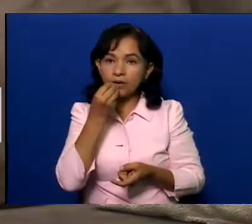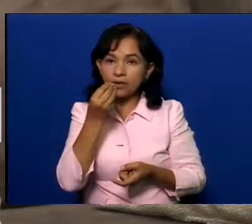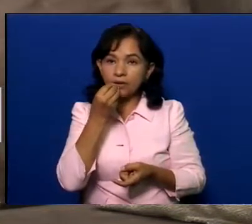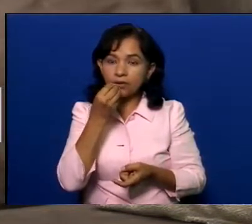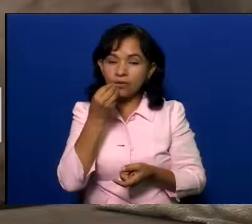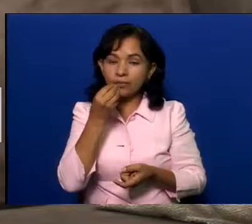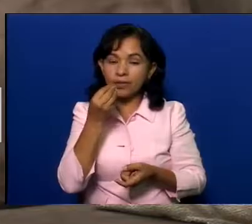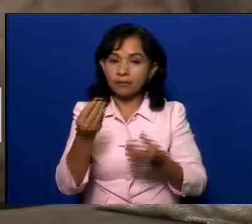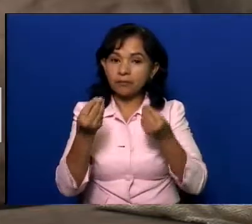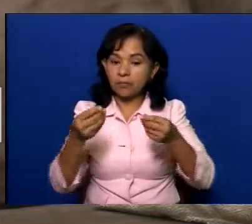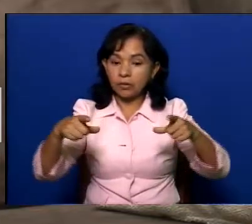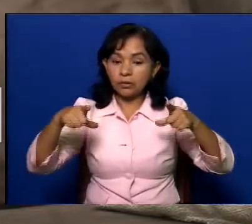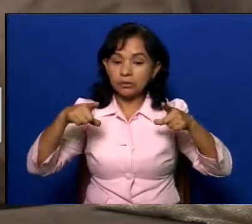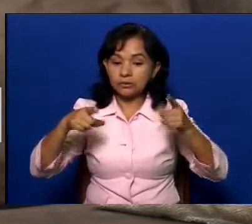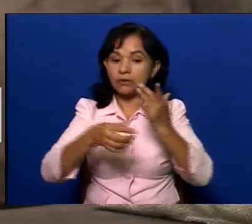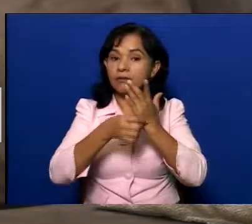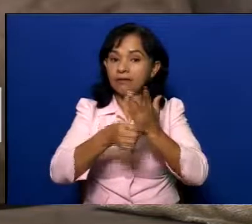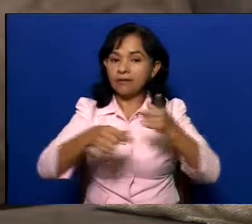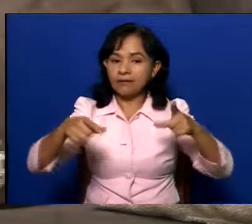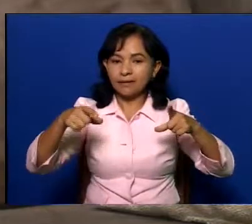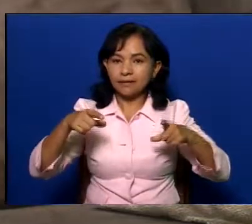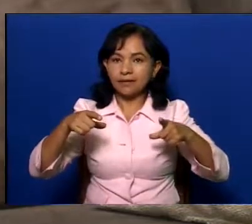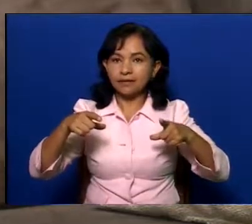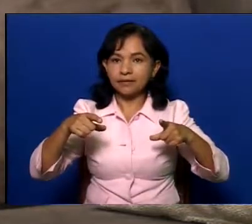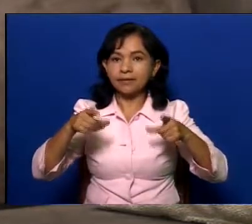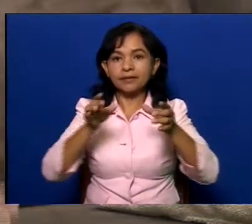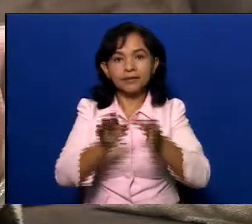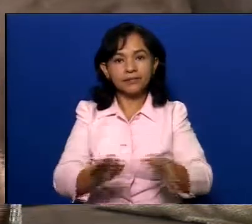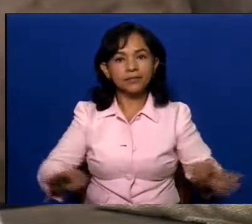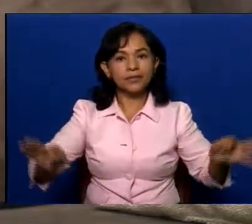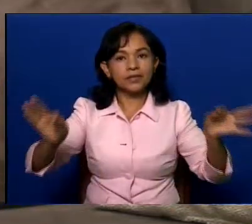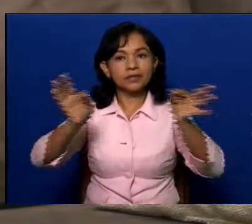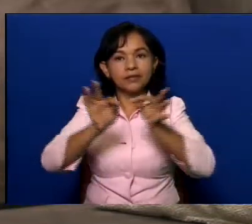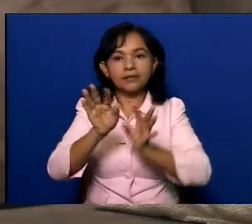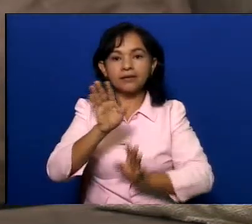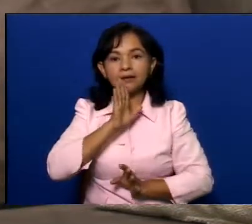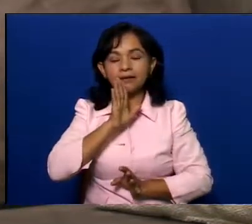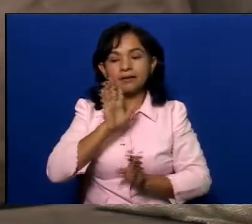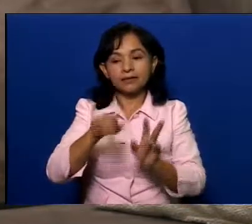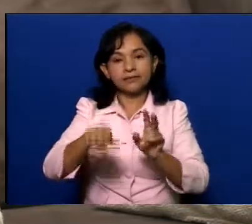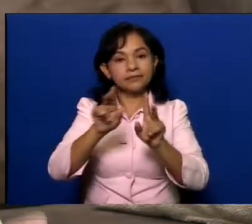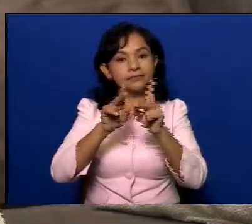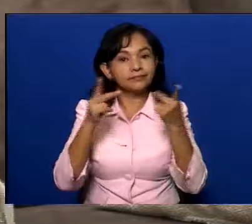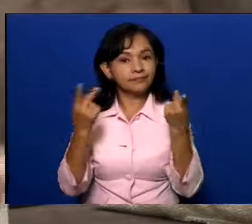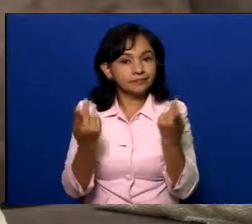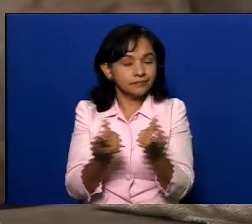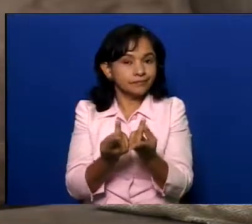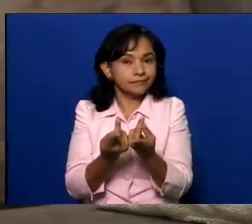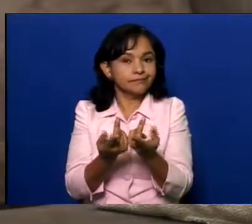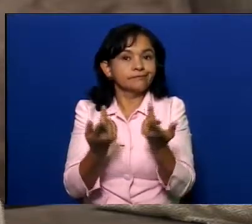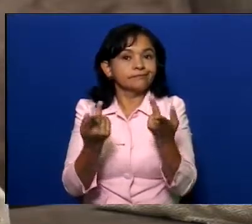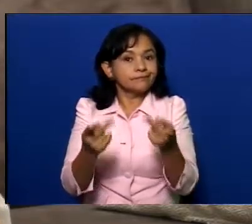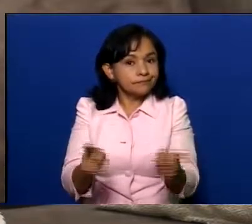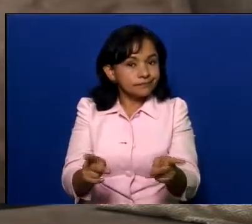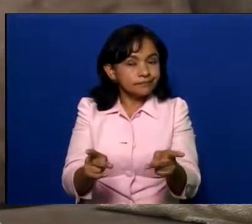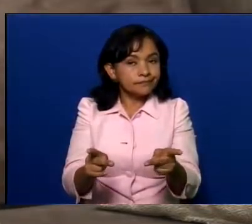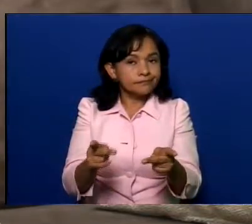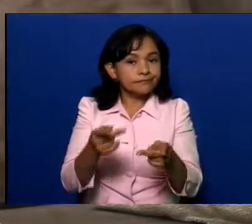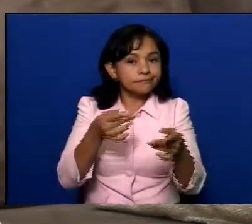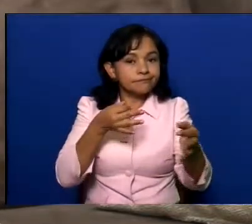estos problemas y a paliar, porque son paliativos los que se hacen alrededor de los casos que ya están